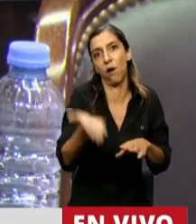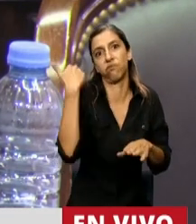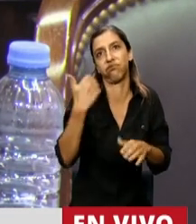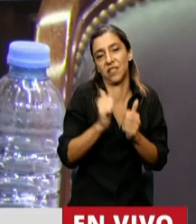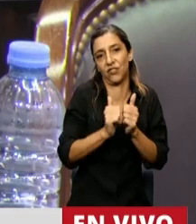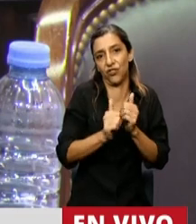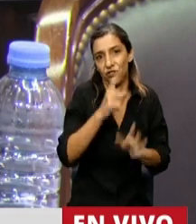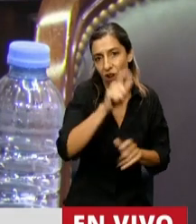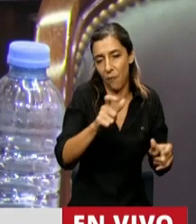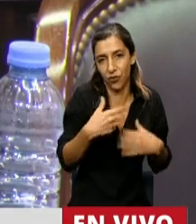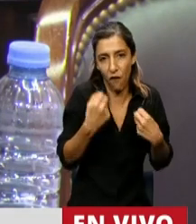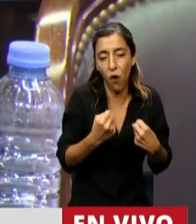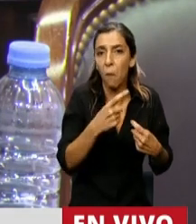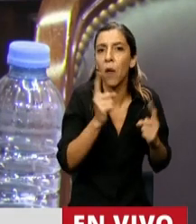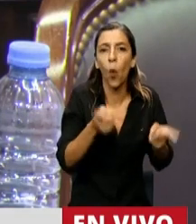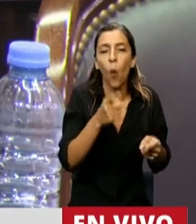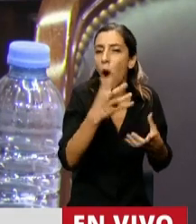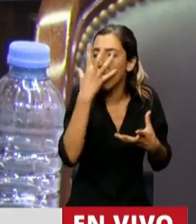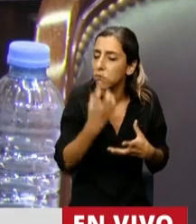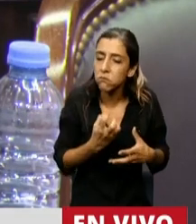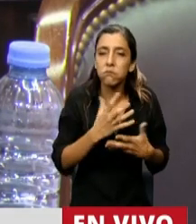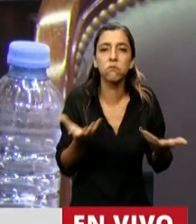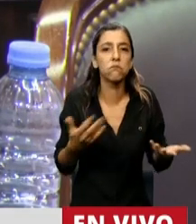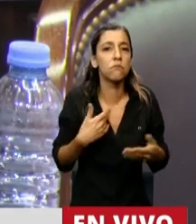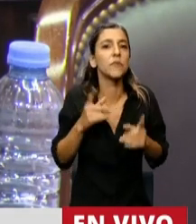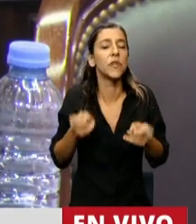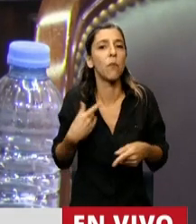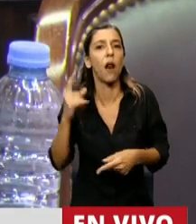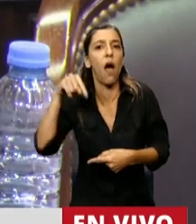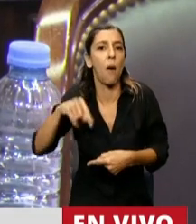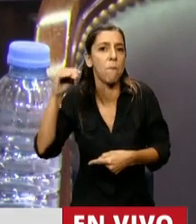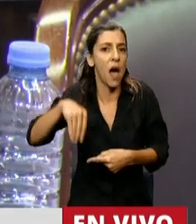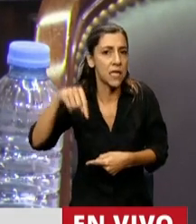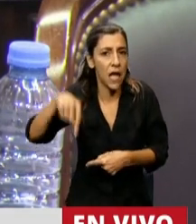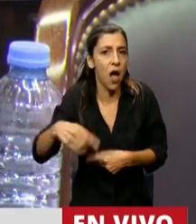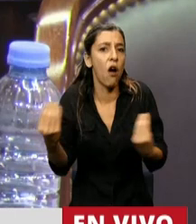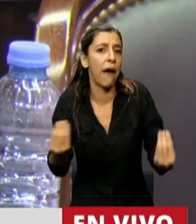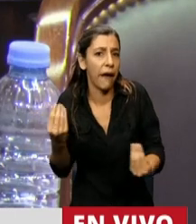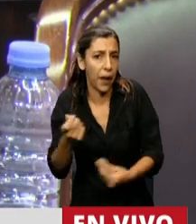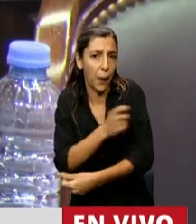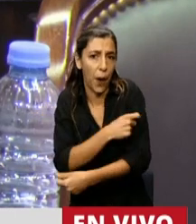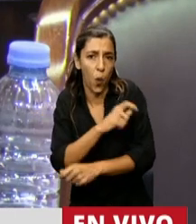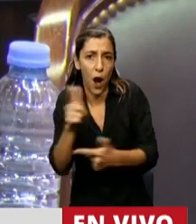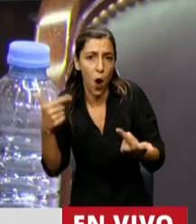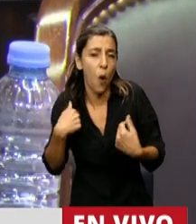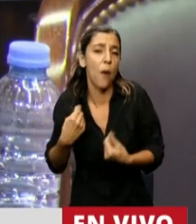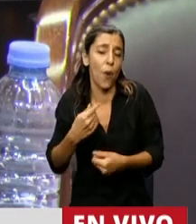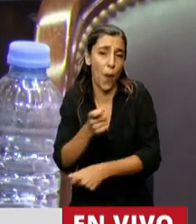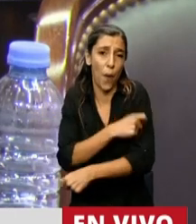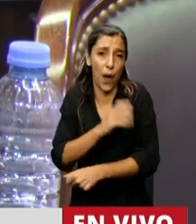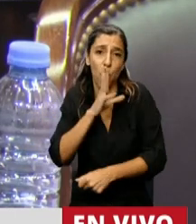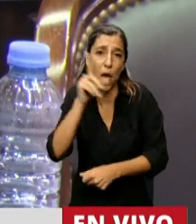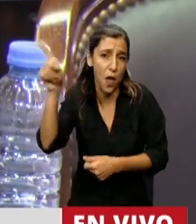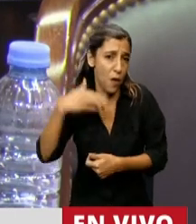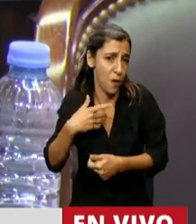Y esto se suma a estos hechos, ¿no? No hay vacunas para ellos porque la vacuna rusa no ha sido autorizada para aplicar a mayores